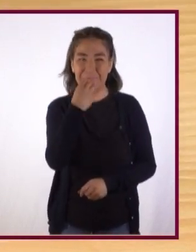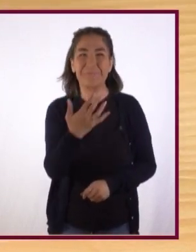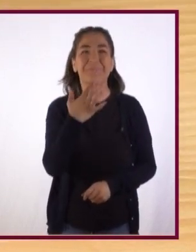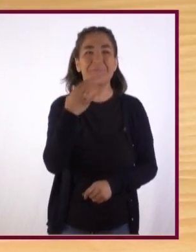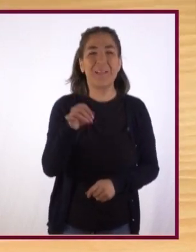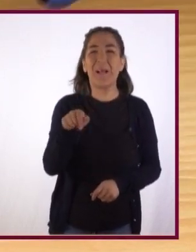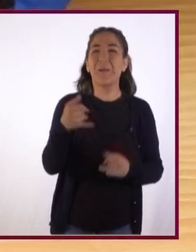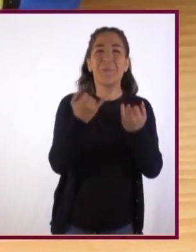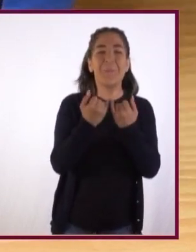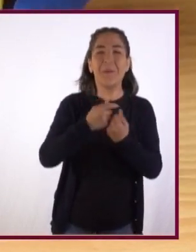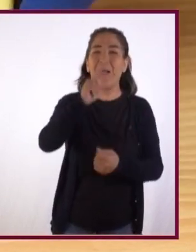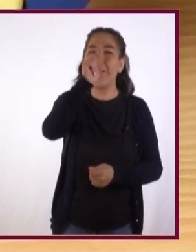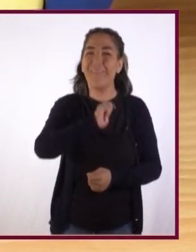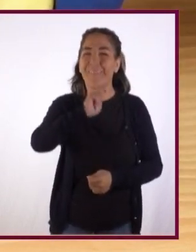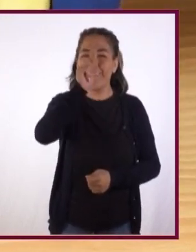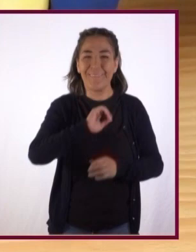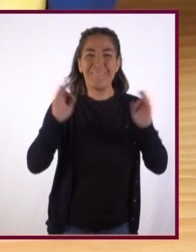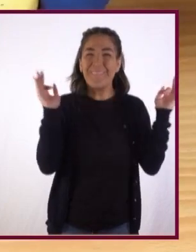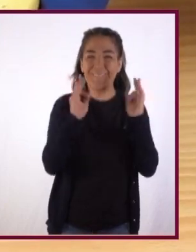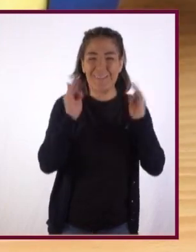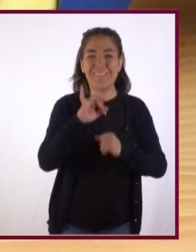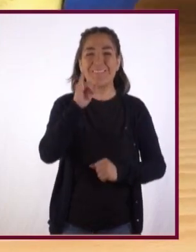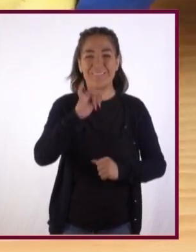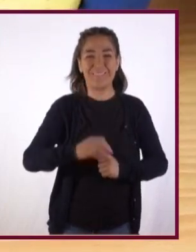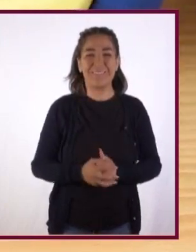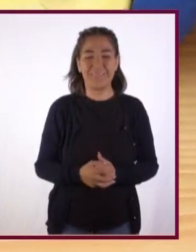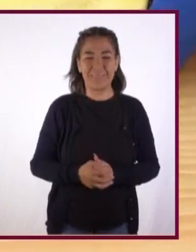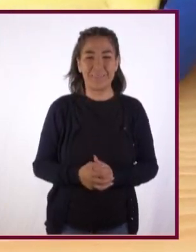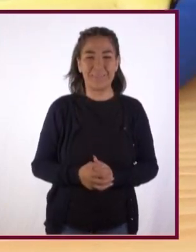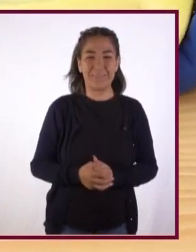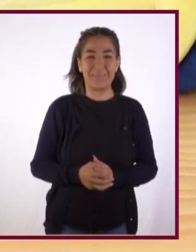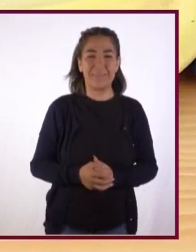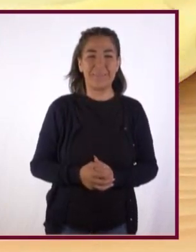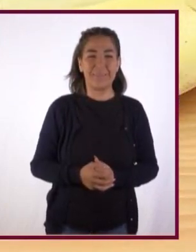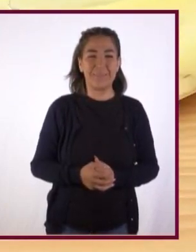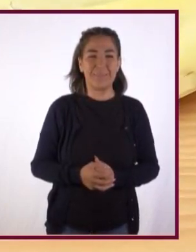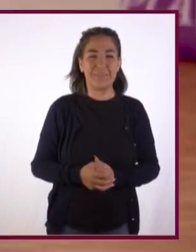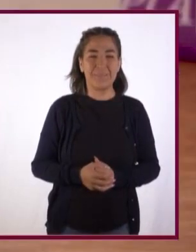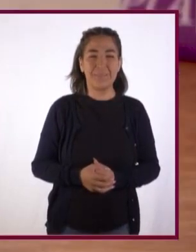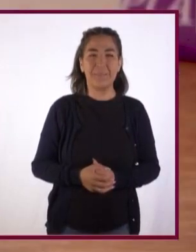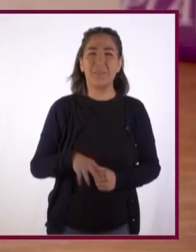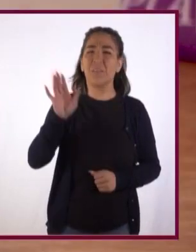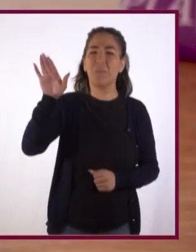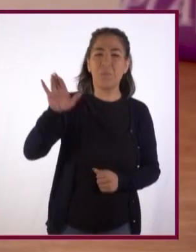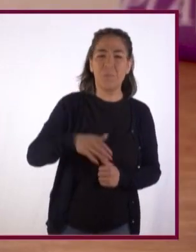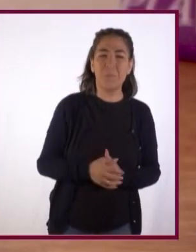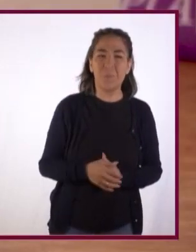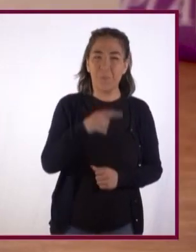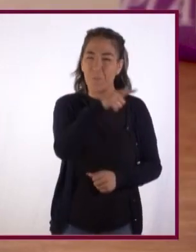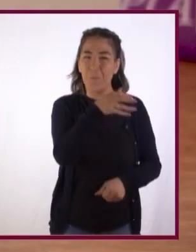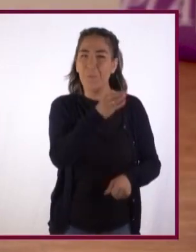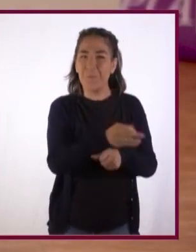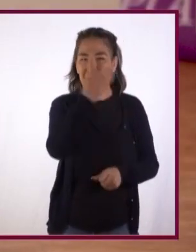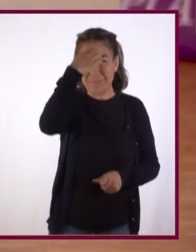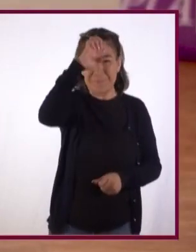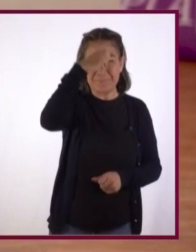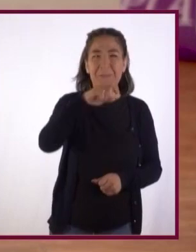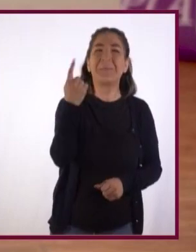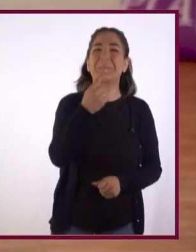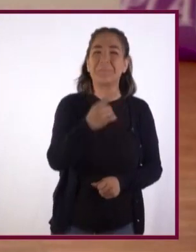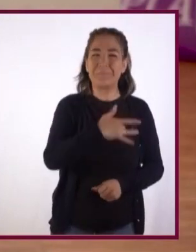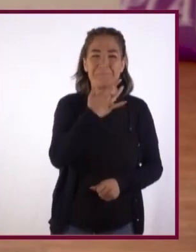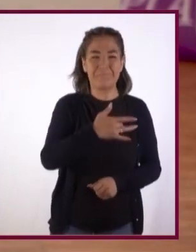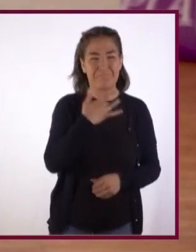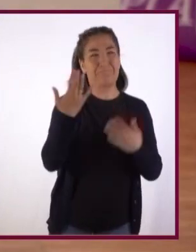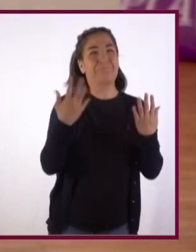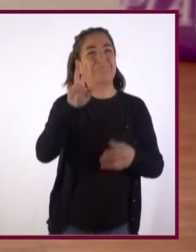apetecible, como si fuera una paleta de hielo congelada, ¿no? Totalmente, sí. Oye, hermana, ¿qué te pareció esta experiencia, eh? Ay,